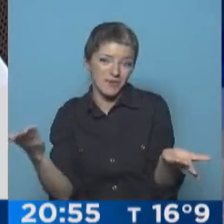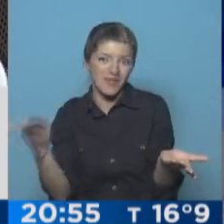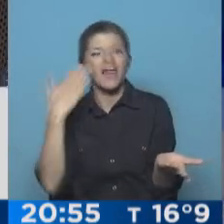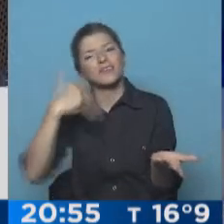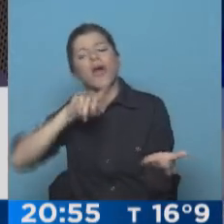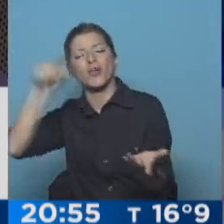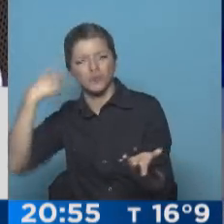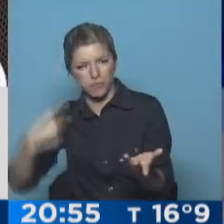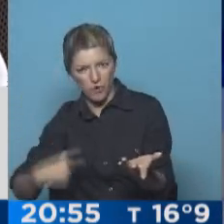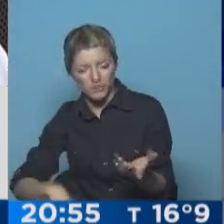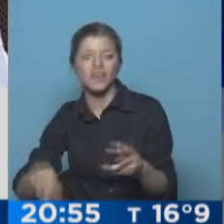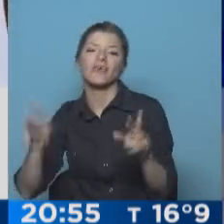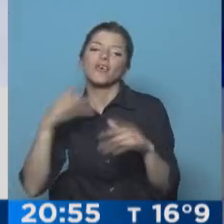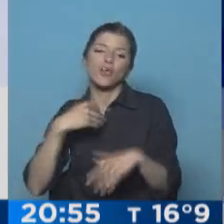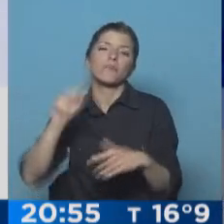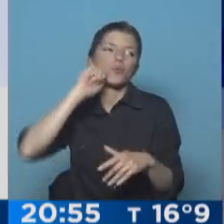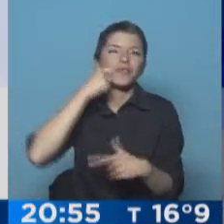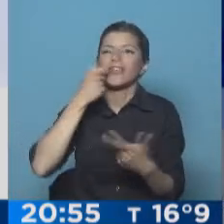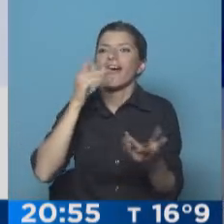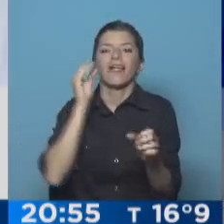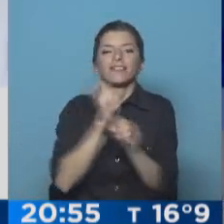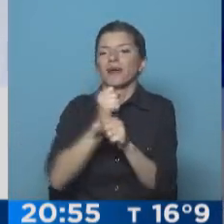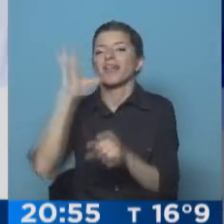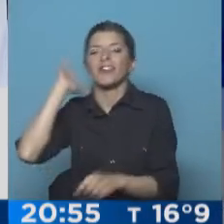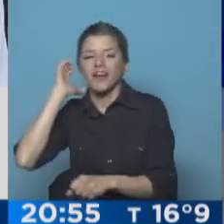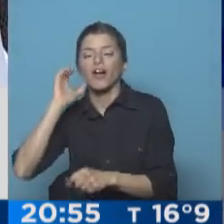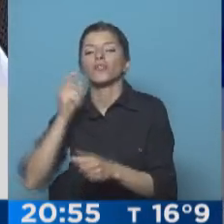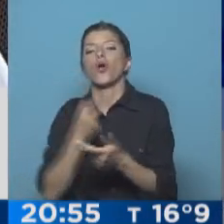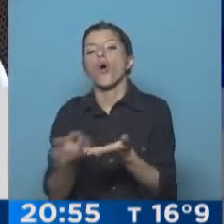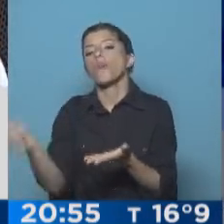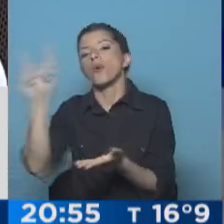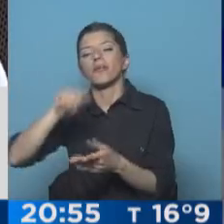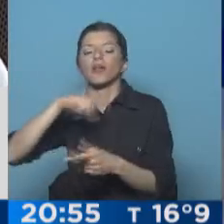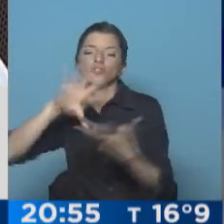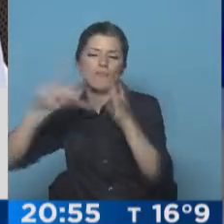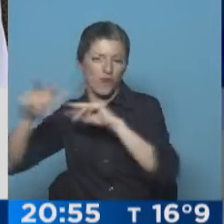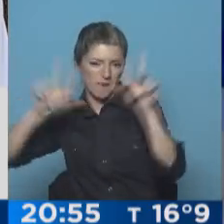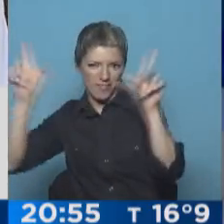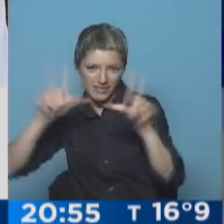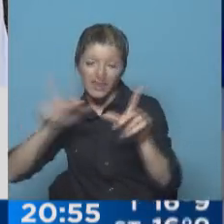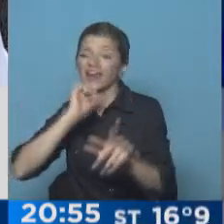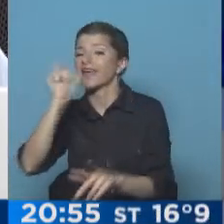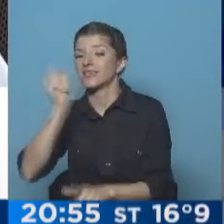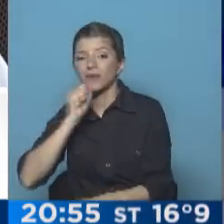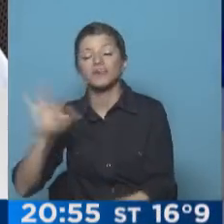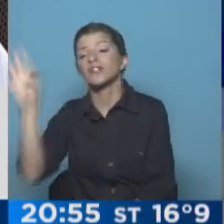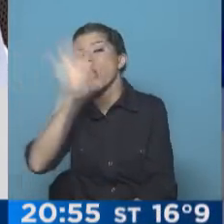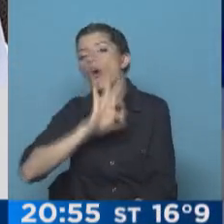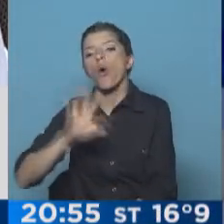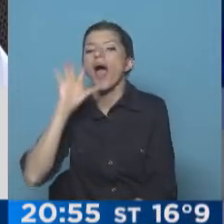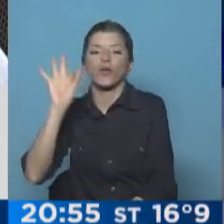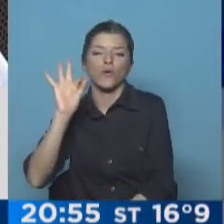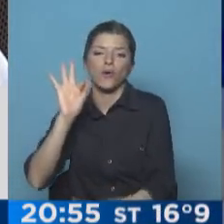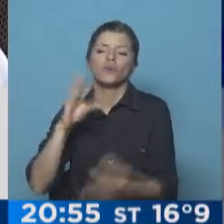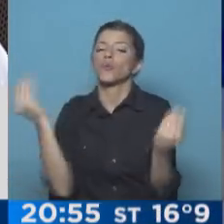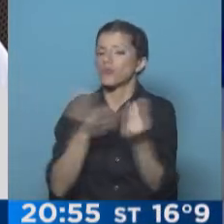otra cosa. Me gustaría hacer radio, me gustaría volver a la televisión quizás en otro formato, hacer entrevistas o un magazine. Son muchas